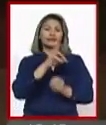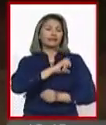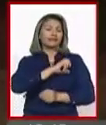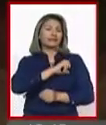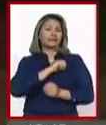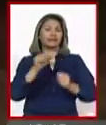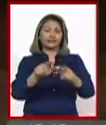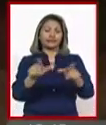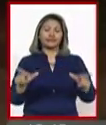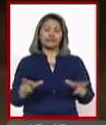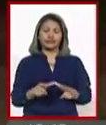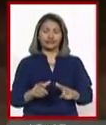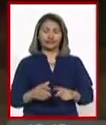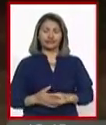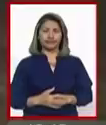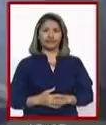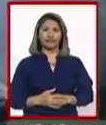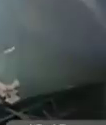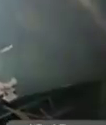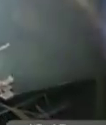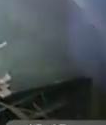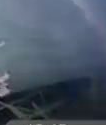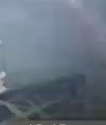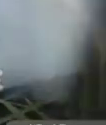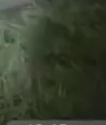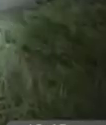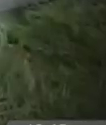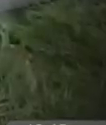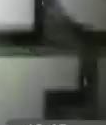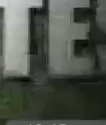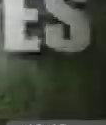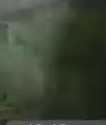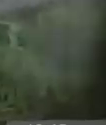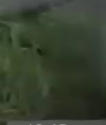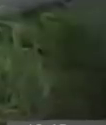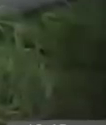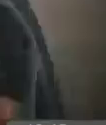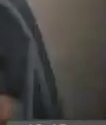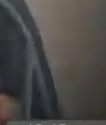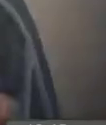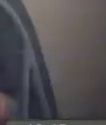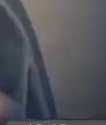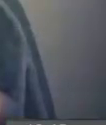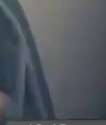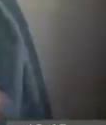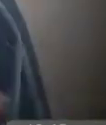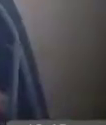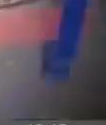policial en esta zona.